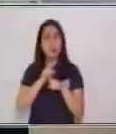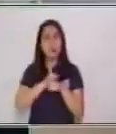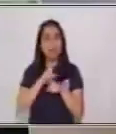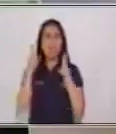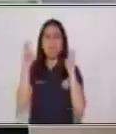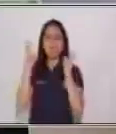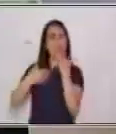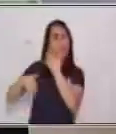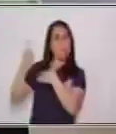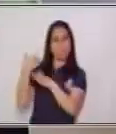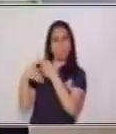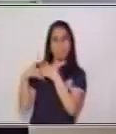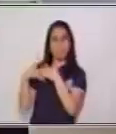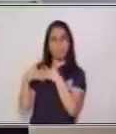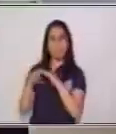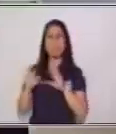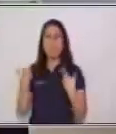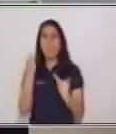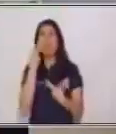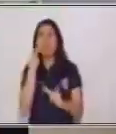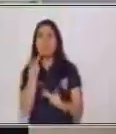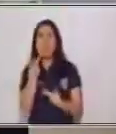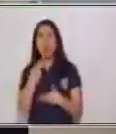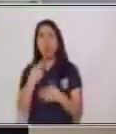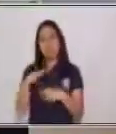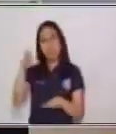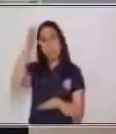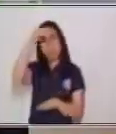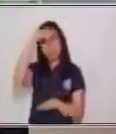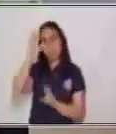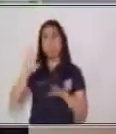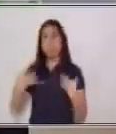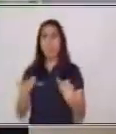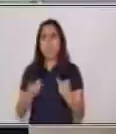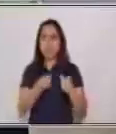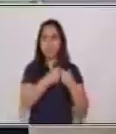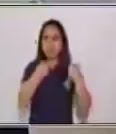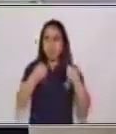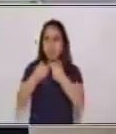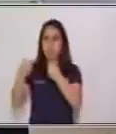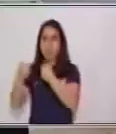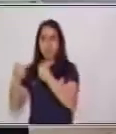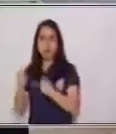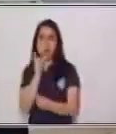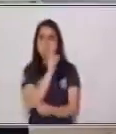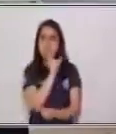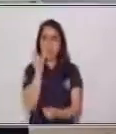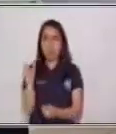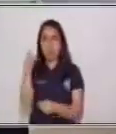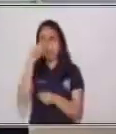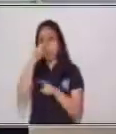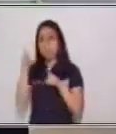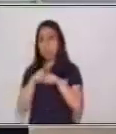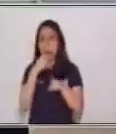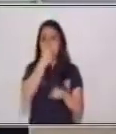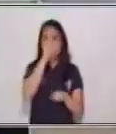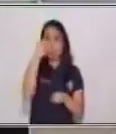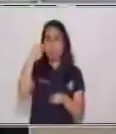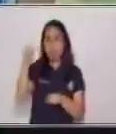sesiones anteriores. Hemos visto la separación en sílabas, los acentos y las reglas